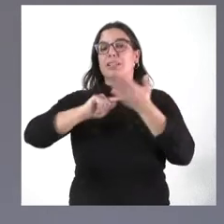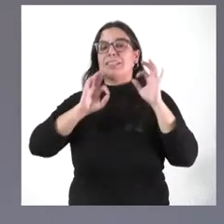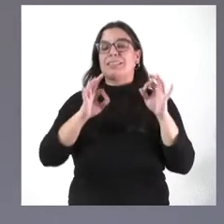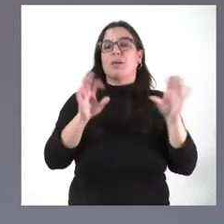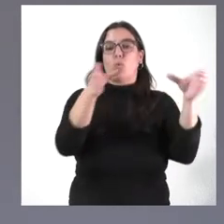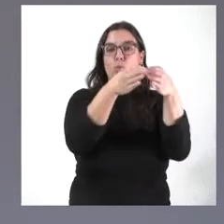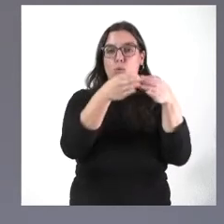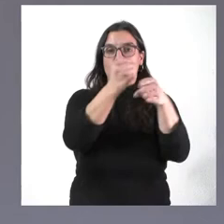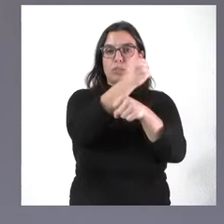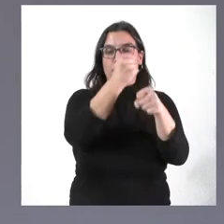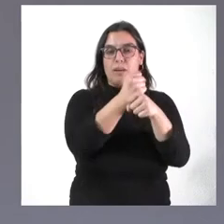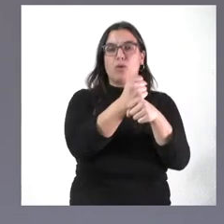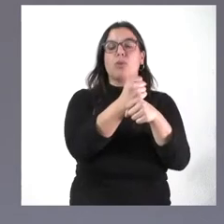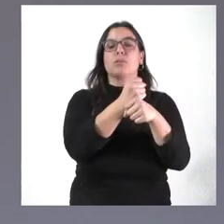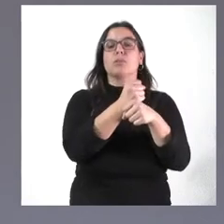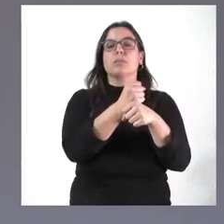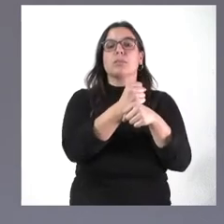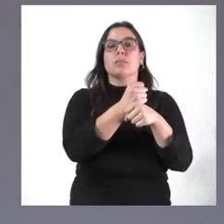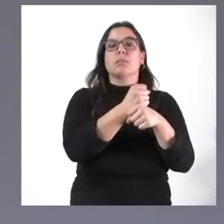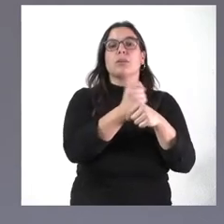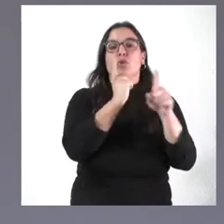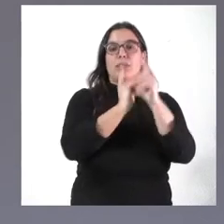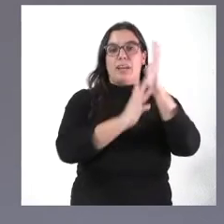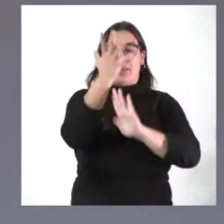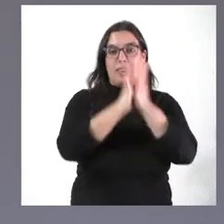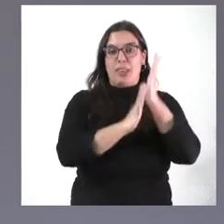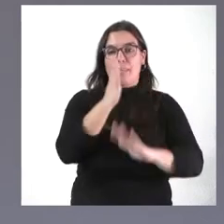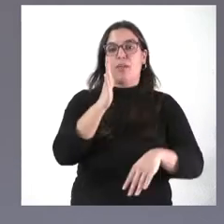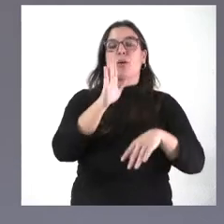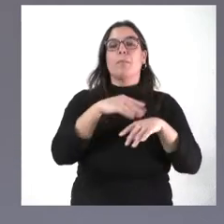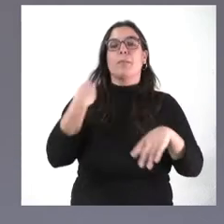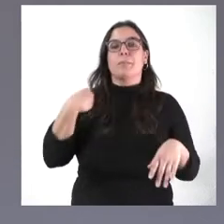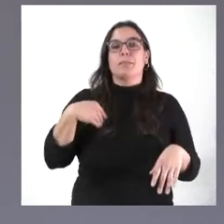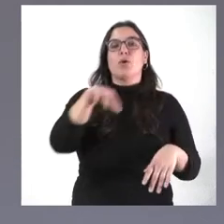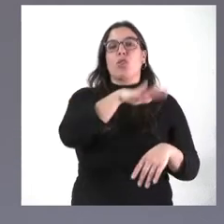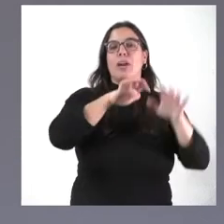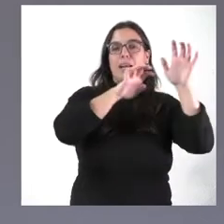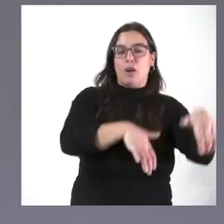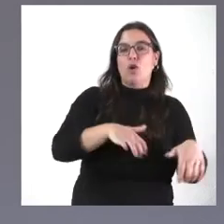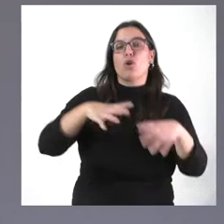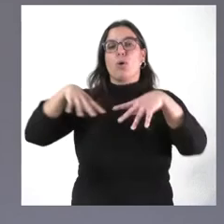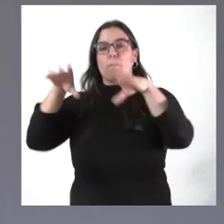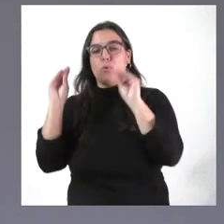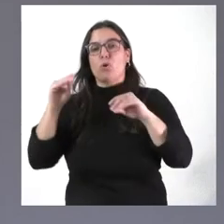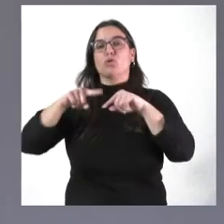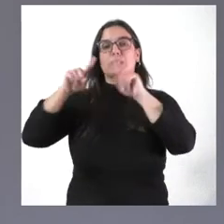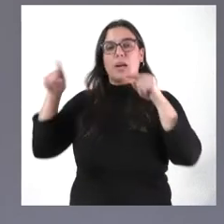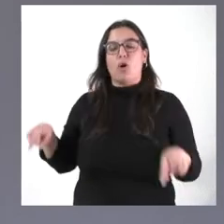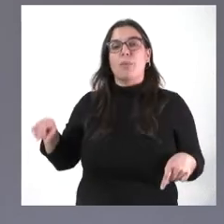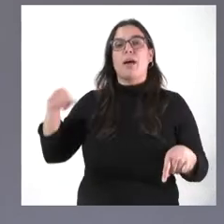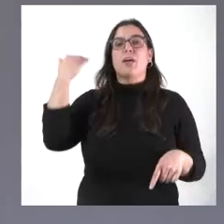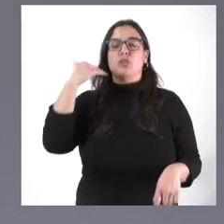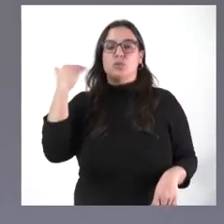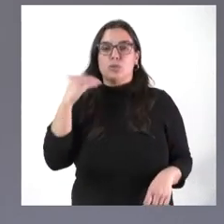cuadrillas y transportadas contenciones forestales para las bases dehechores en León pradoluengo en Burgos coca Segovia garray